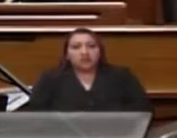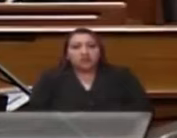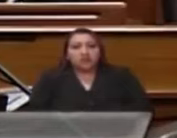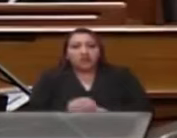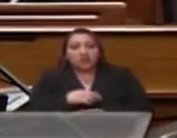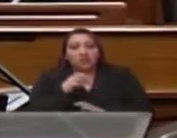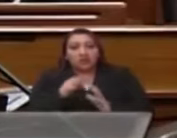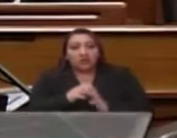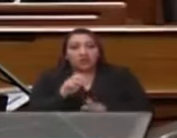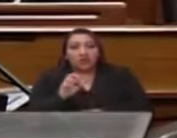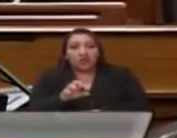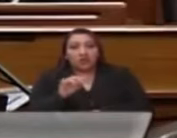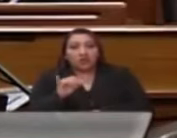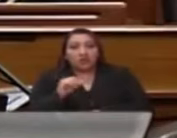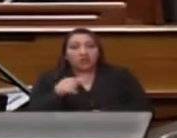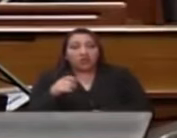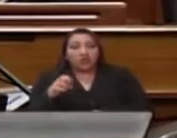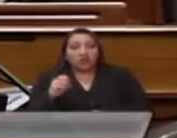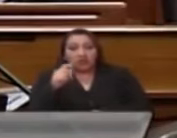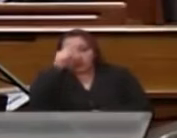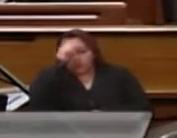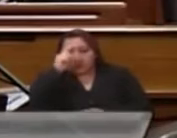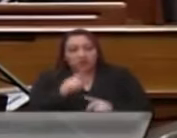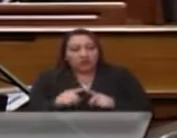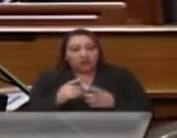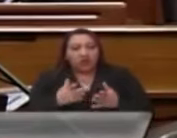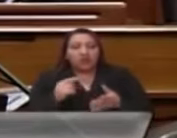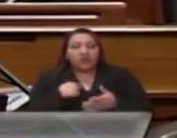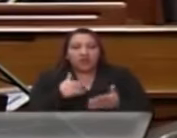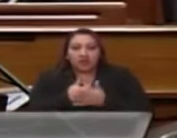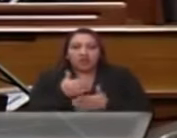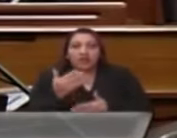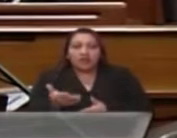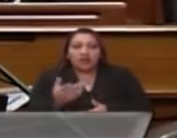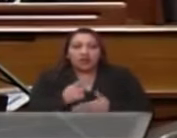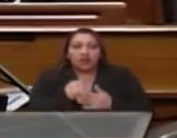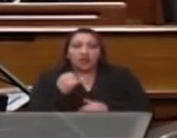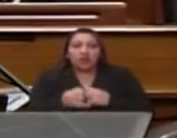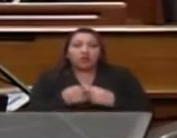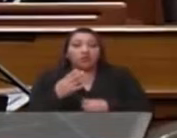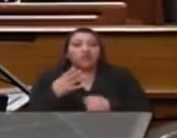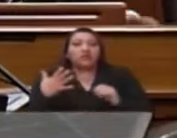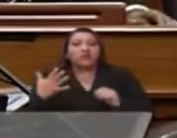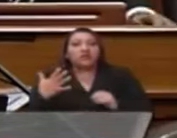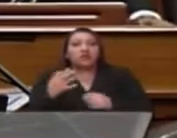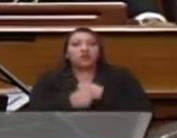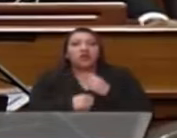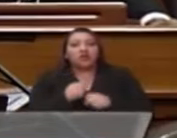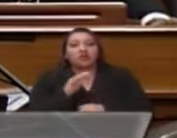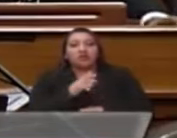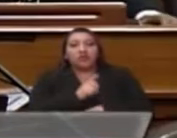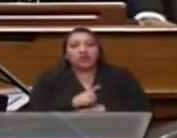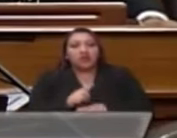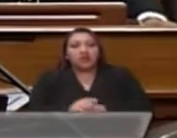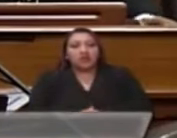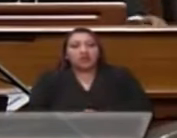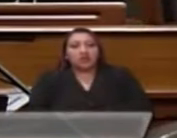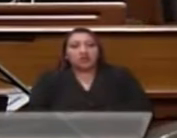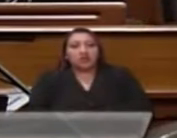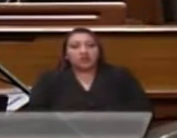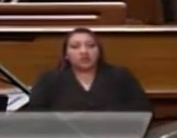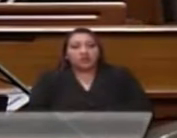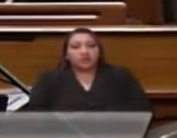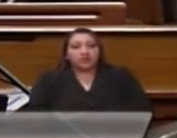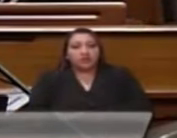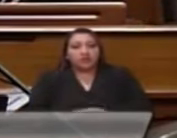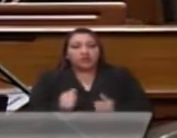al proyecto Puyango-Tumbes, diversas circunstancias han impedido en los últimos 45 años su desarrollo. El